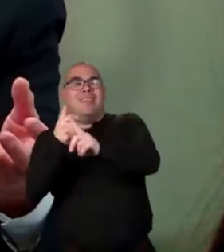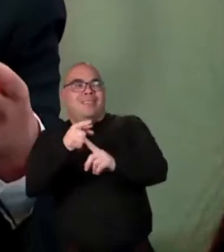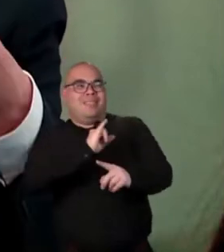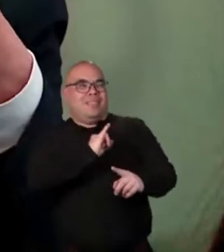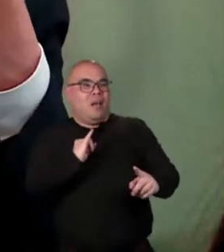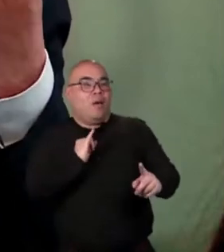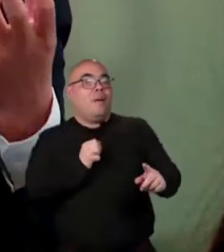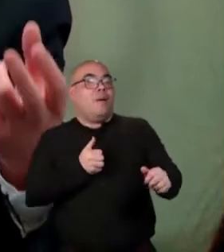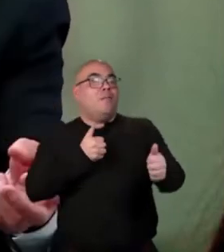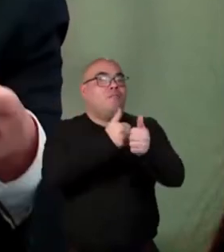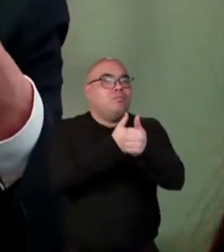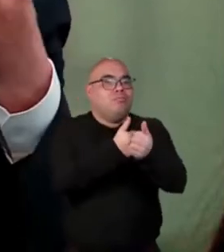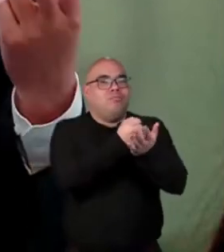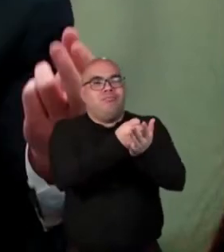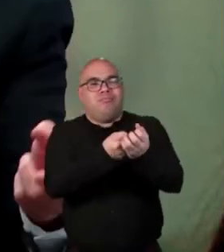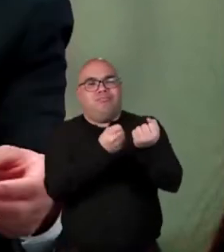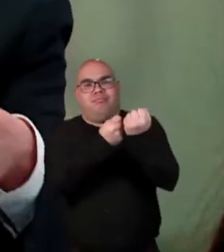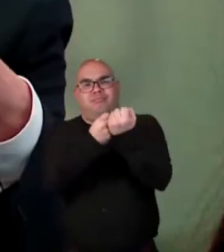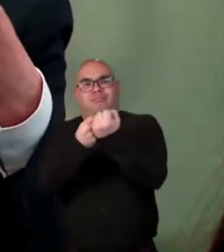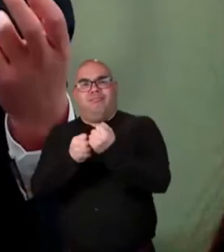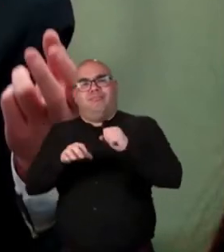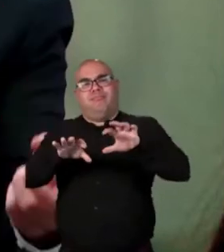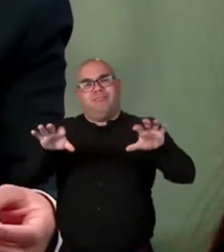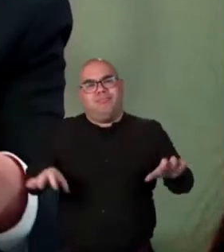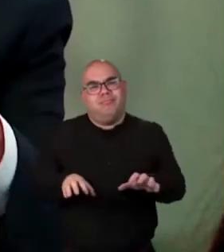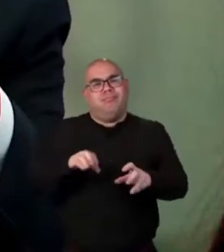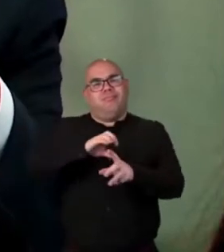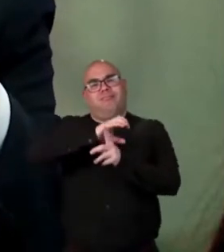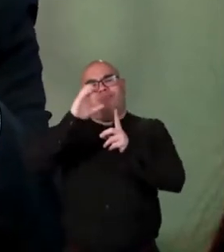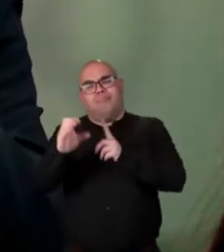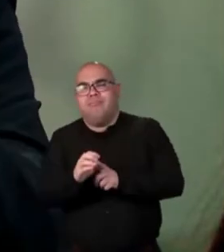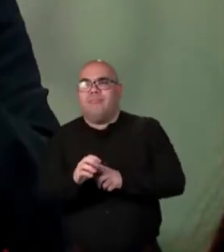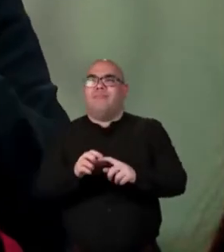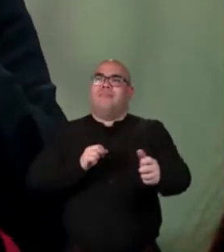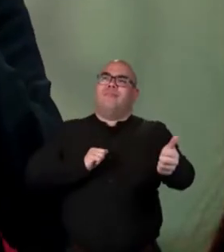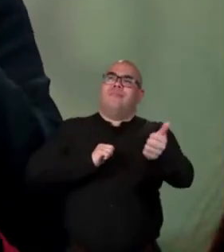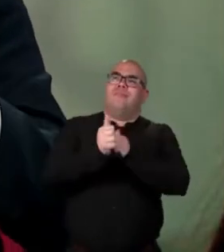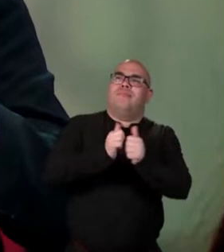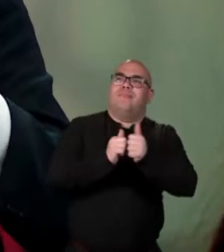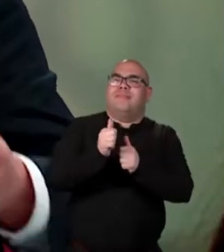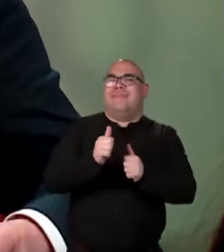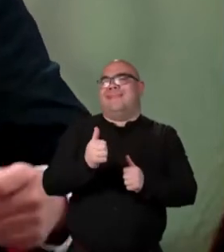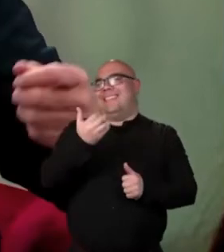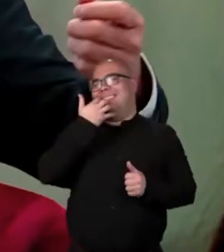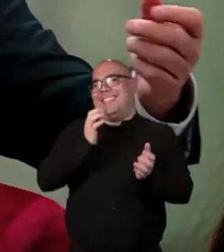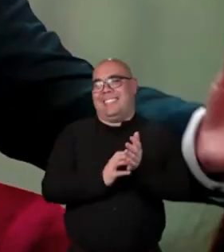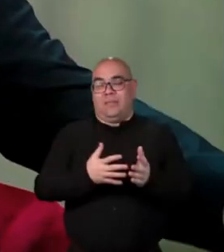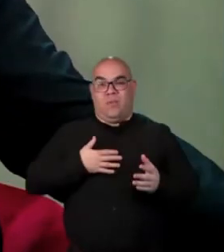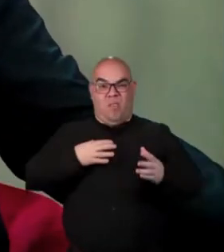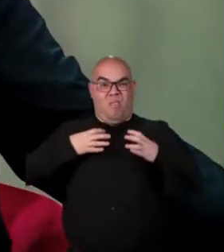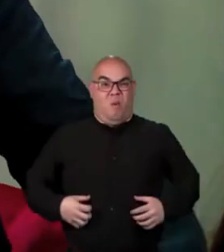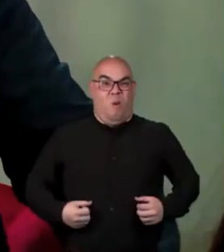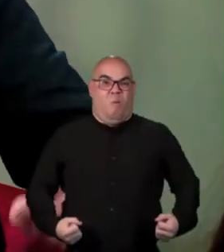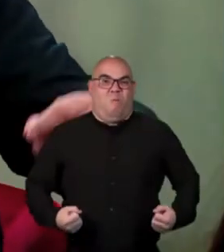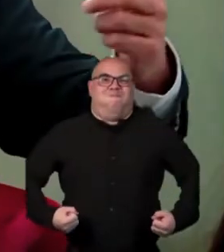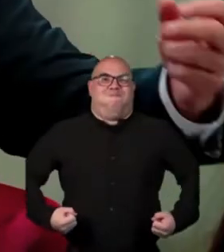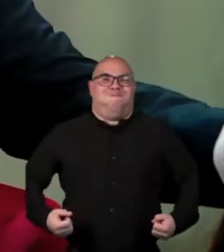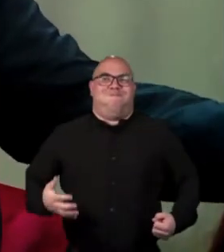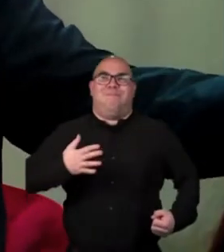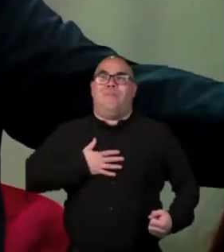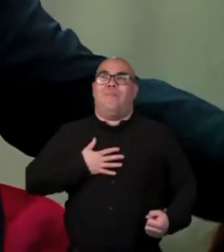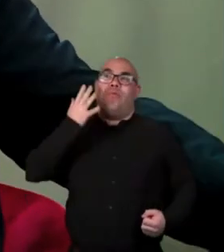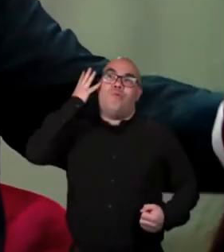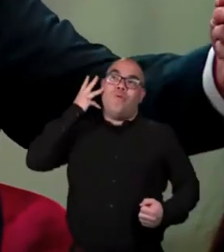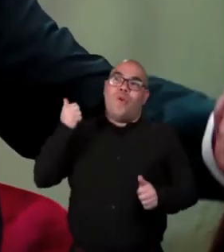cercanía para que ellos tuvieran actividades culturales deportivas donde yo digamos que soy gordito tenía mi entrenador todos los